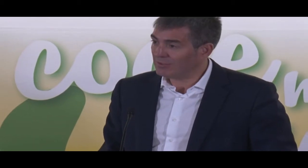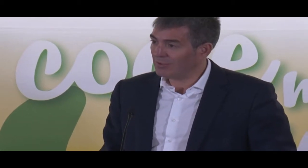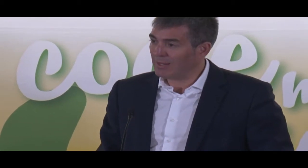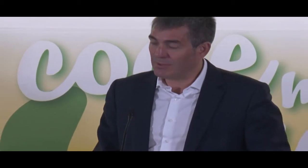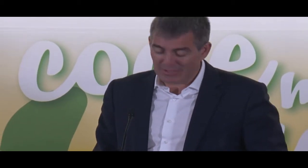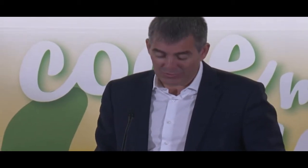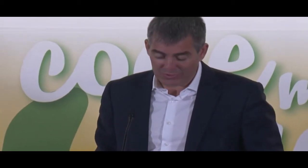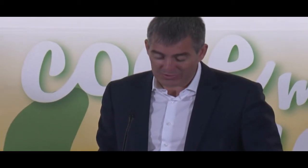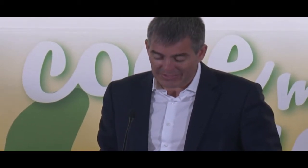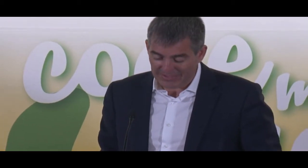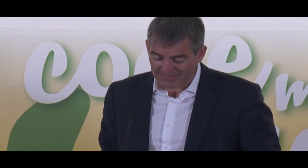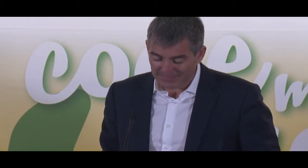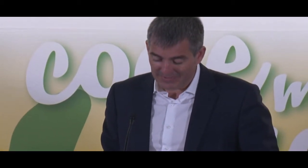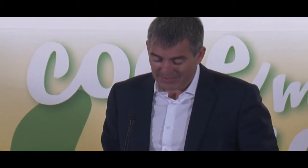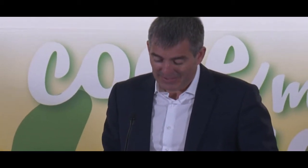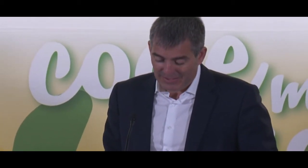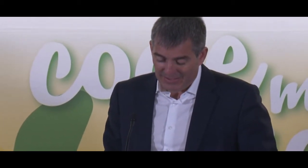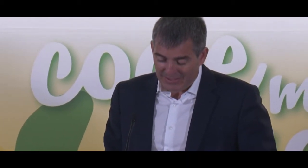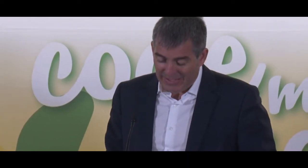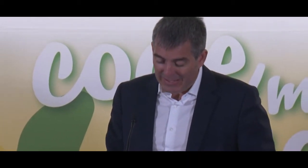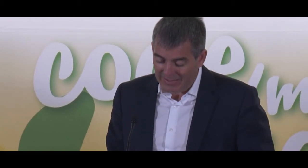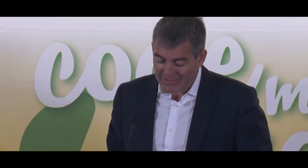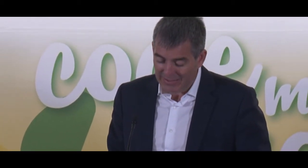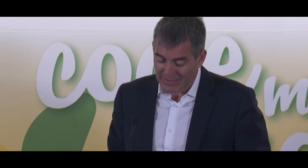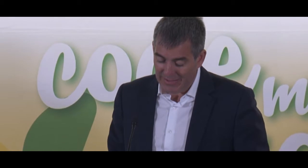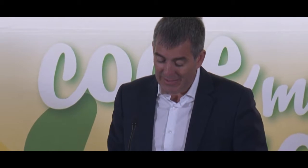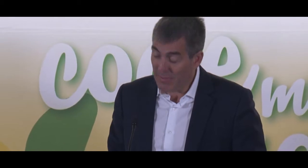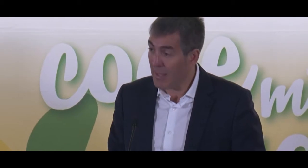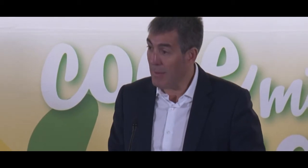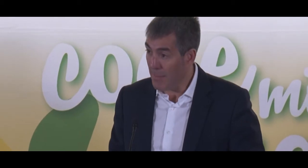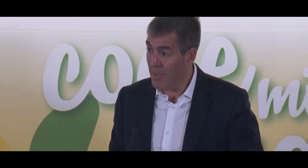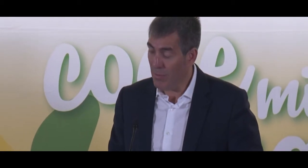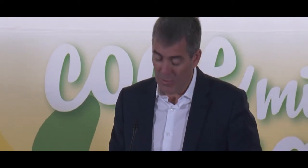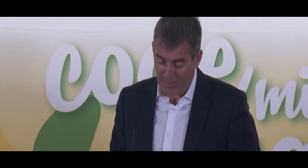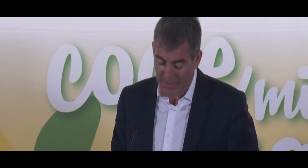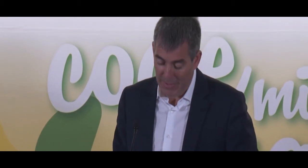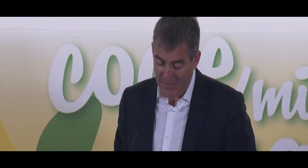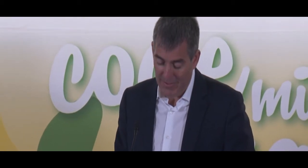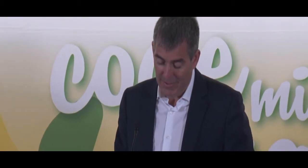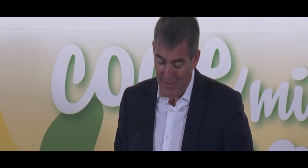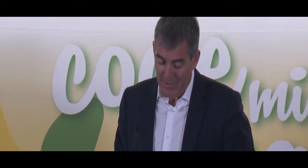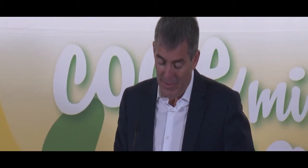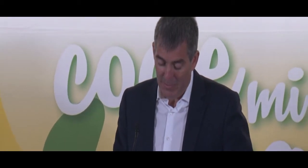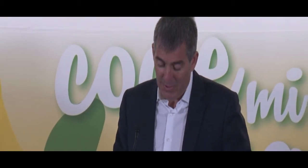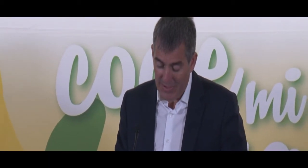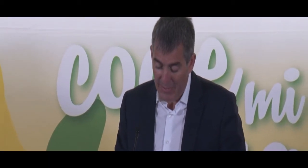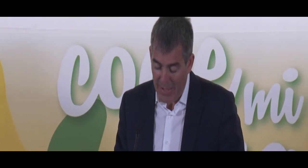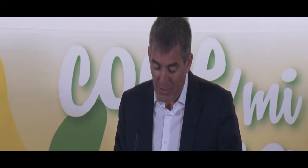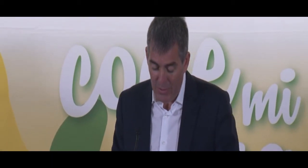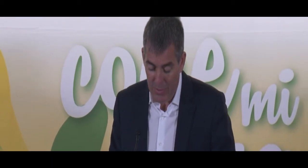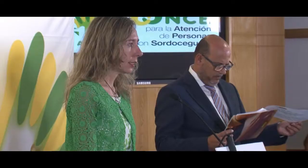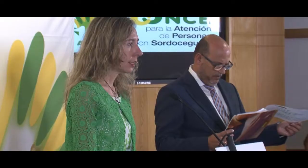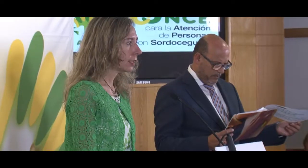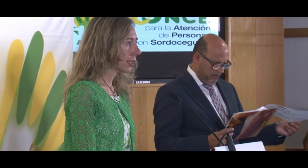la atención a las personas con sordoceguera. Y crean que, de verdad, que para mí es un honor también poder